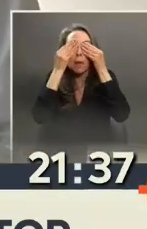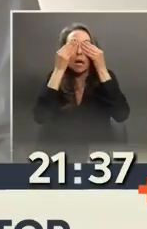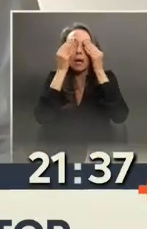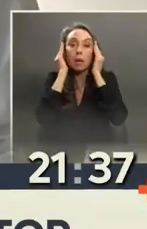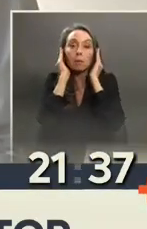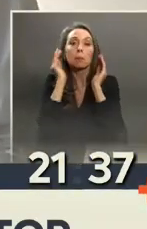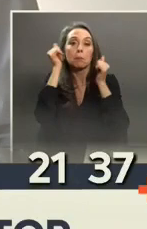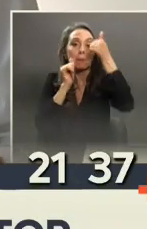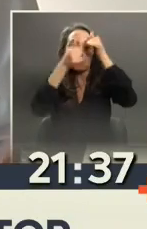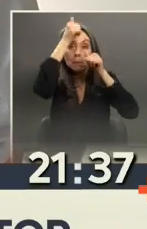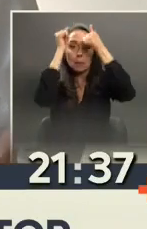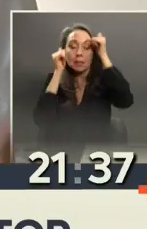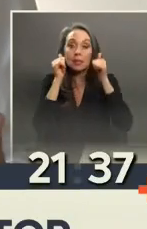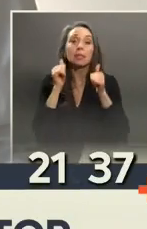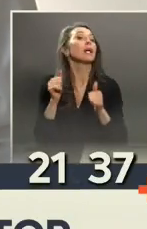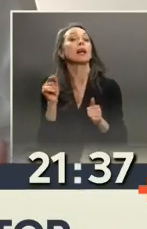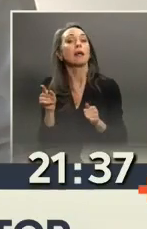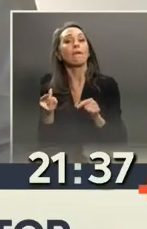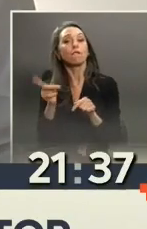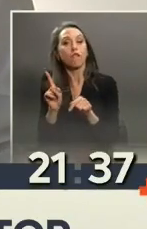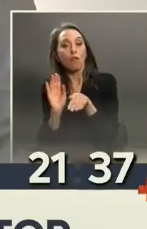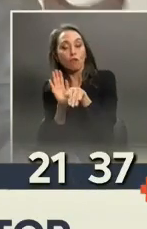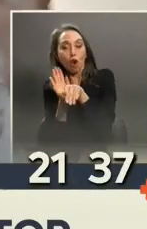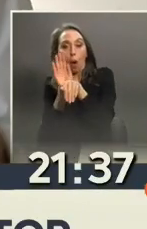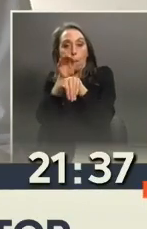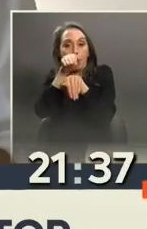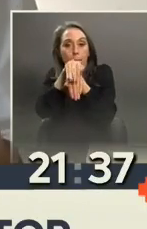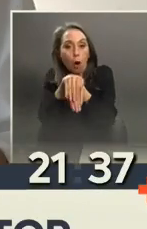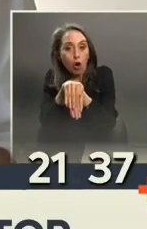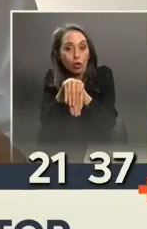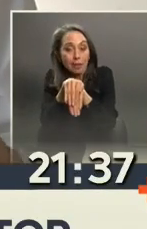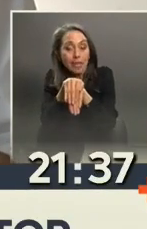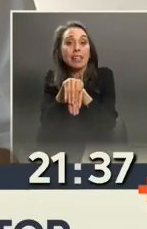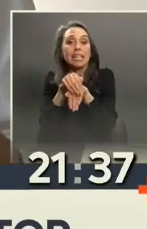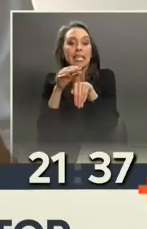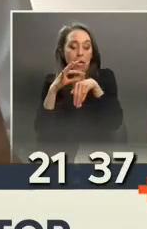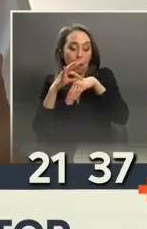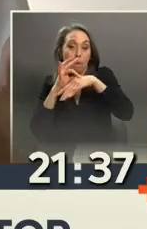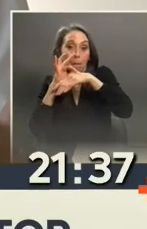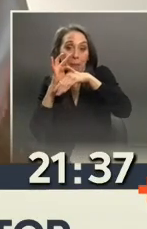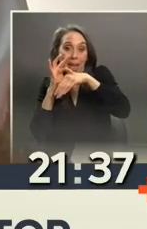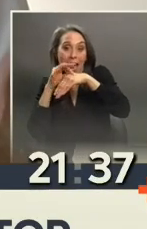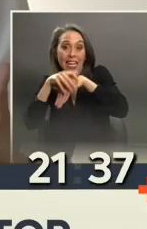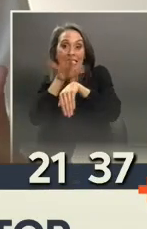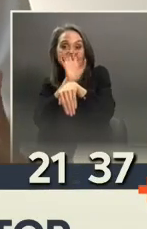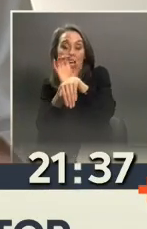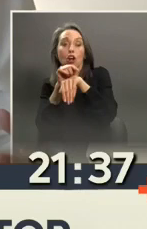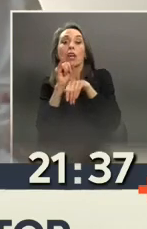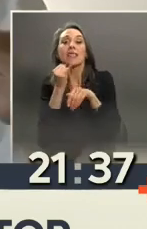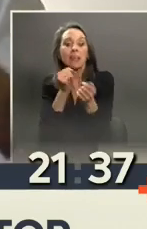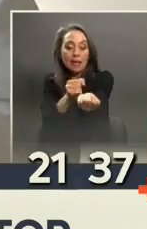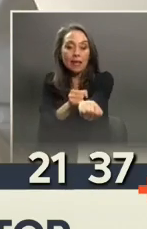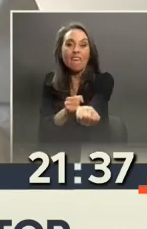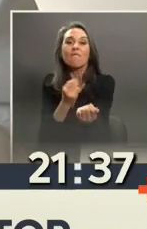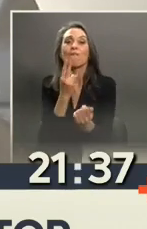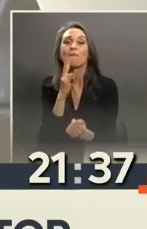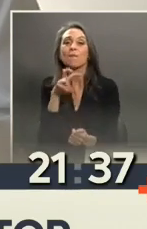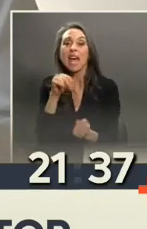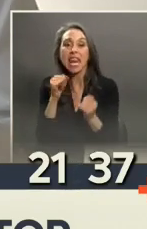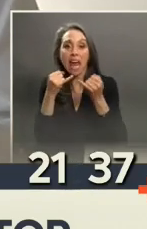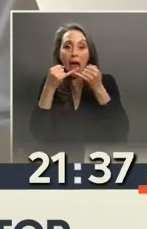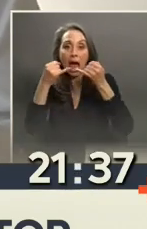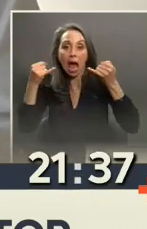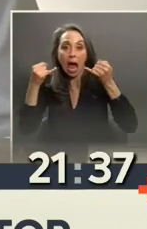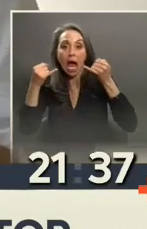entre casos particulares fue un reimplante que no es solamente reinstalar el tejido sino que revascularizar lo es decir volver a conectar las